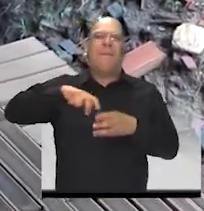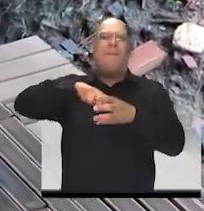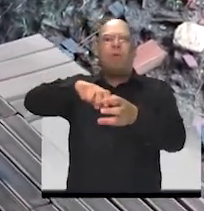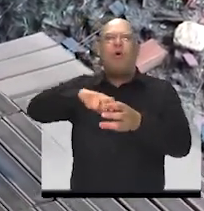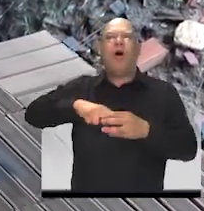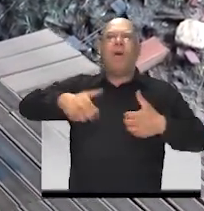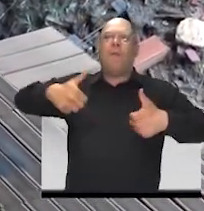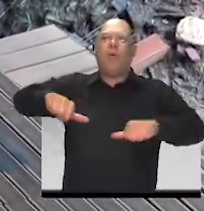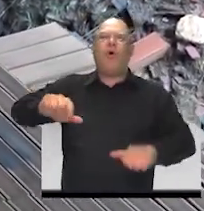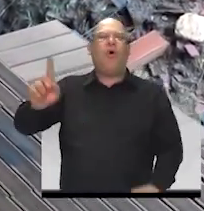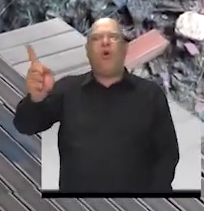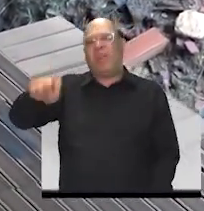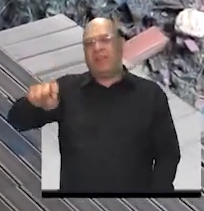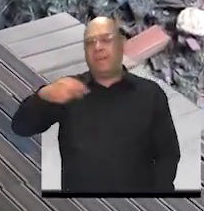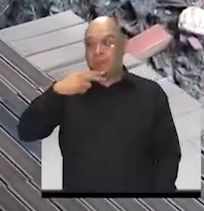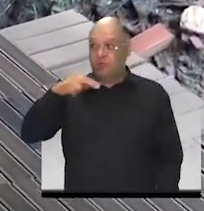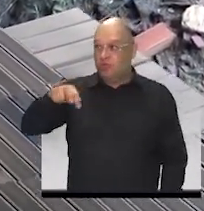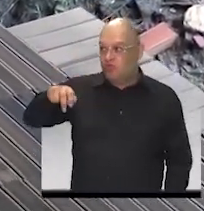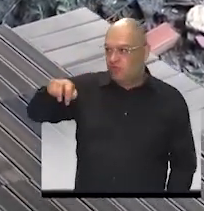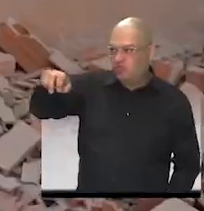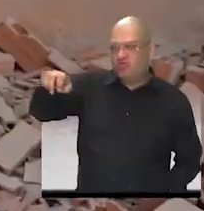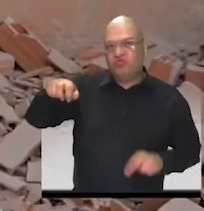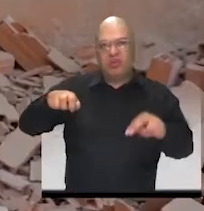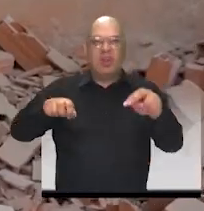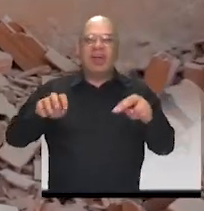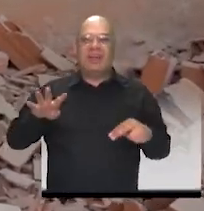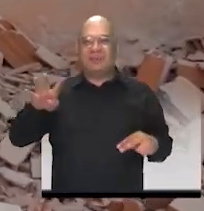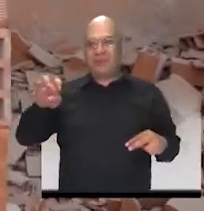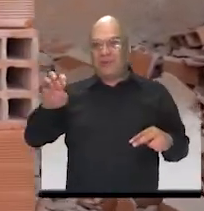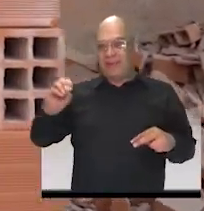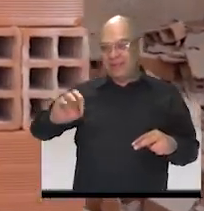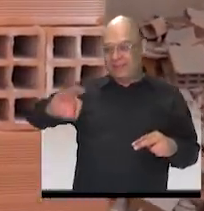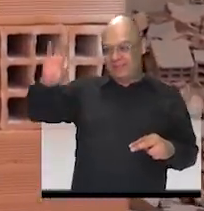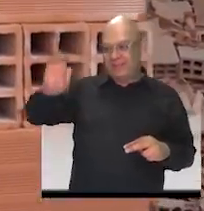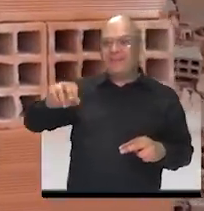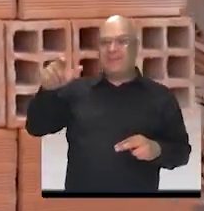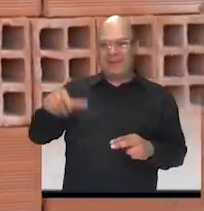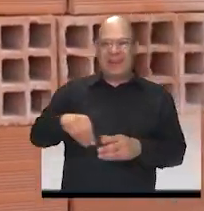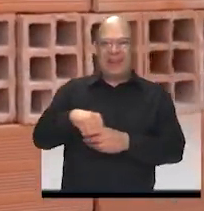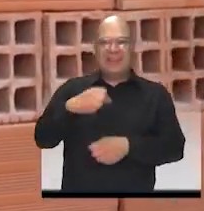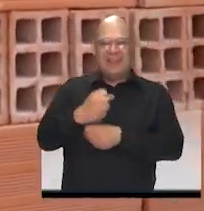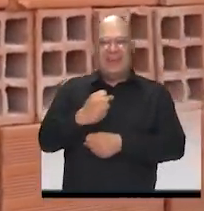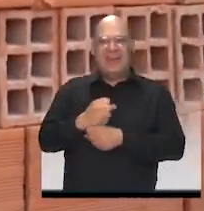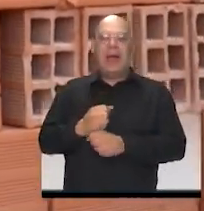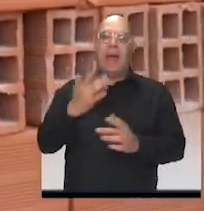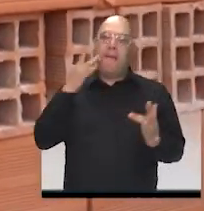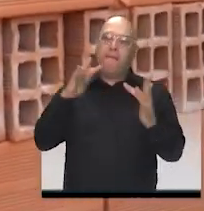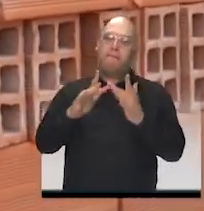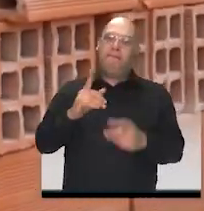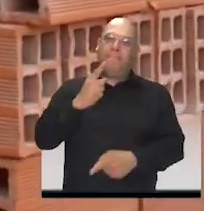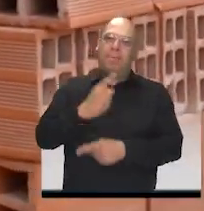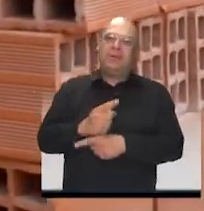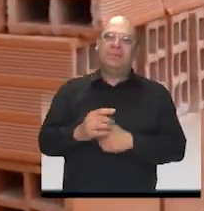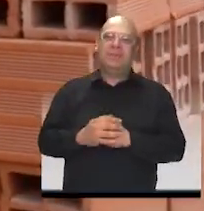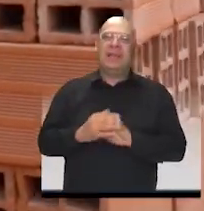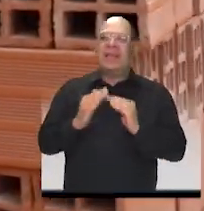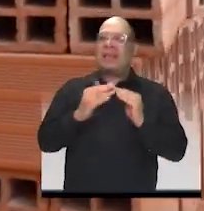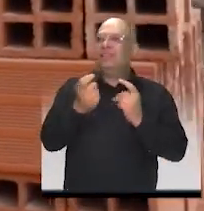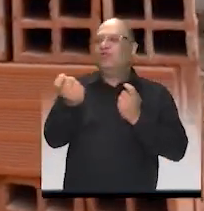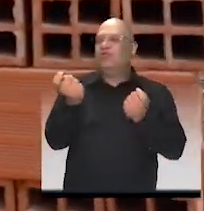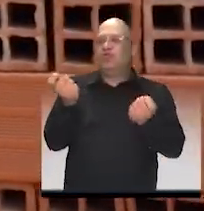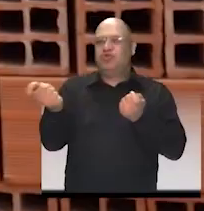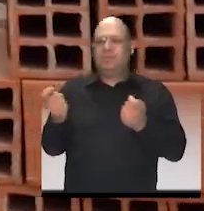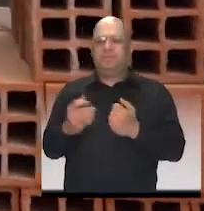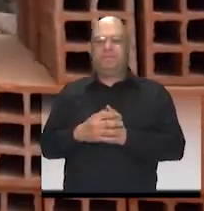plata en transporte. Y un 90% de los trabajadores cumplen con esta condición de vivir muy cerca.